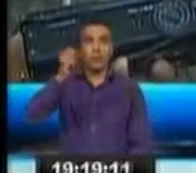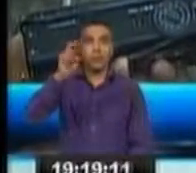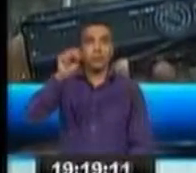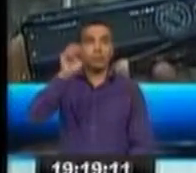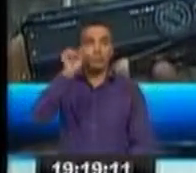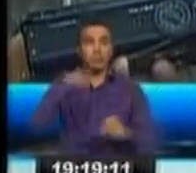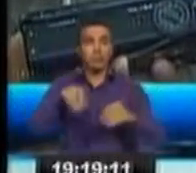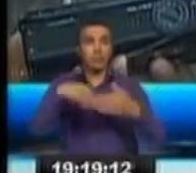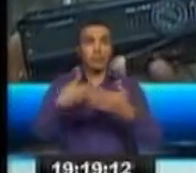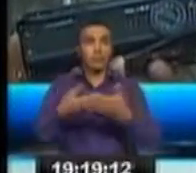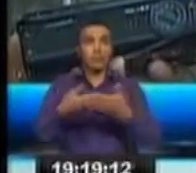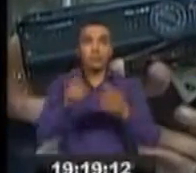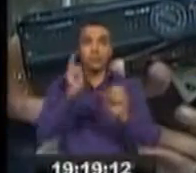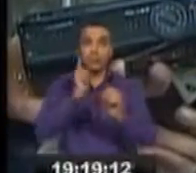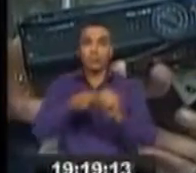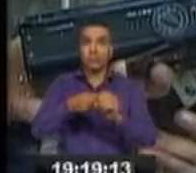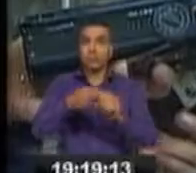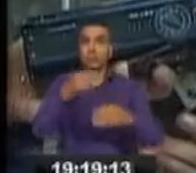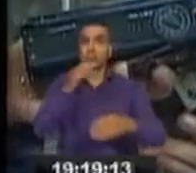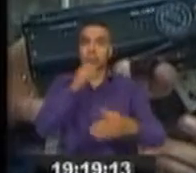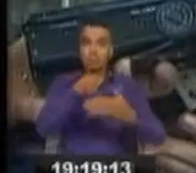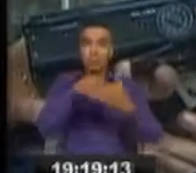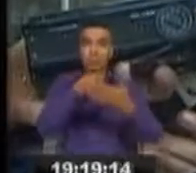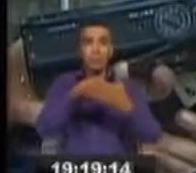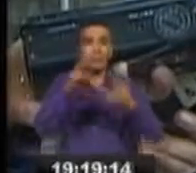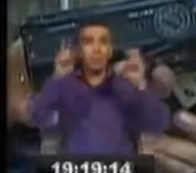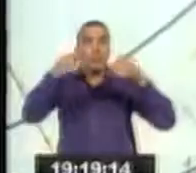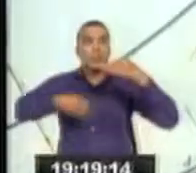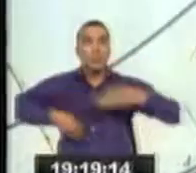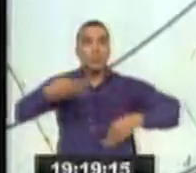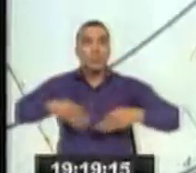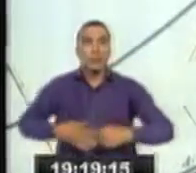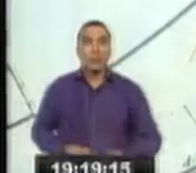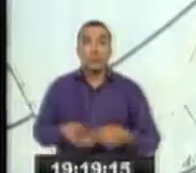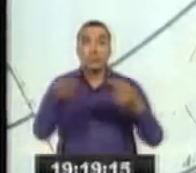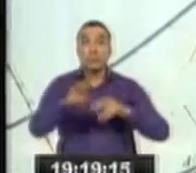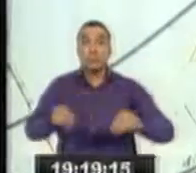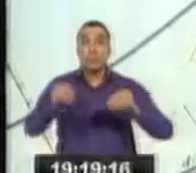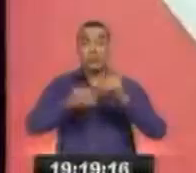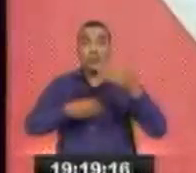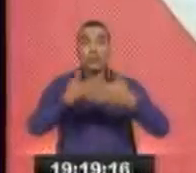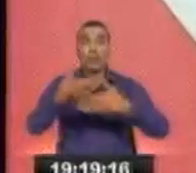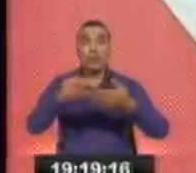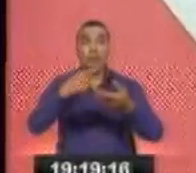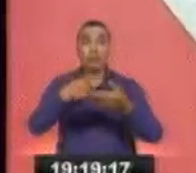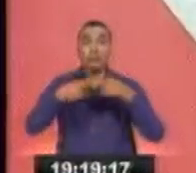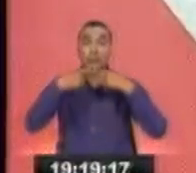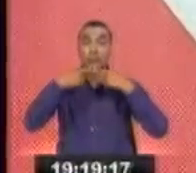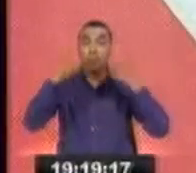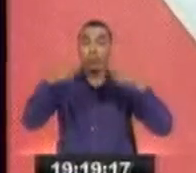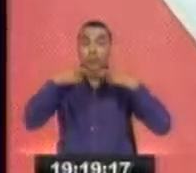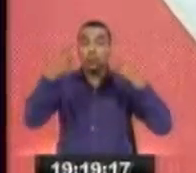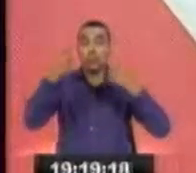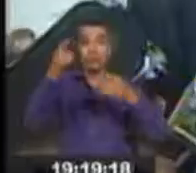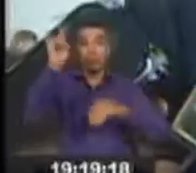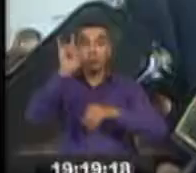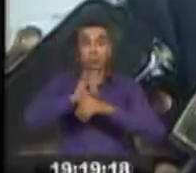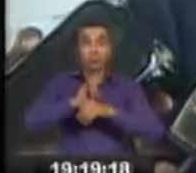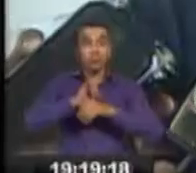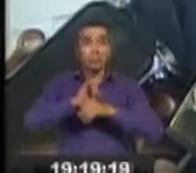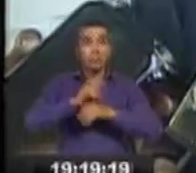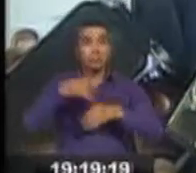pueda permitir la participación de los medios de comunicación en los temas judiciales. Y en cuanto a los procesos de redistribución de frecuencias, se